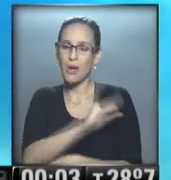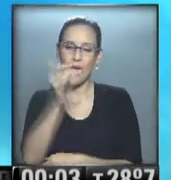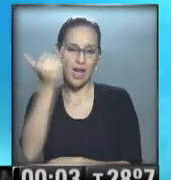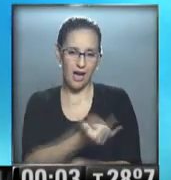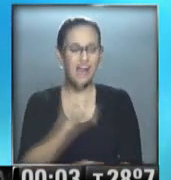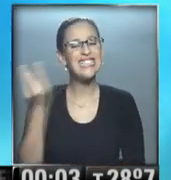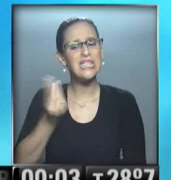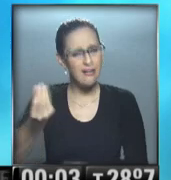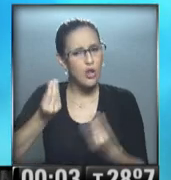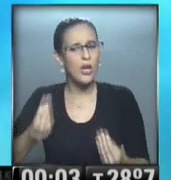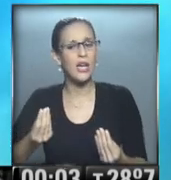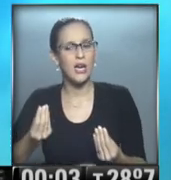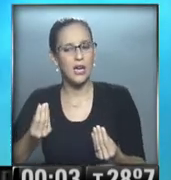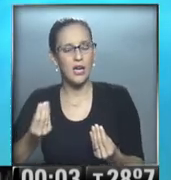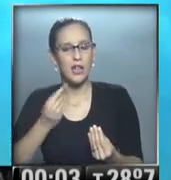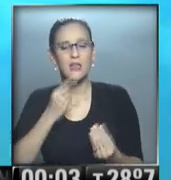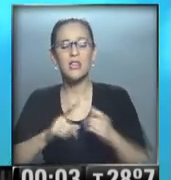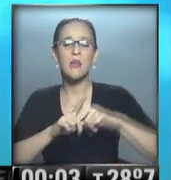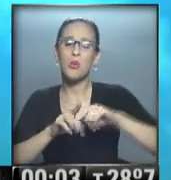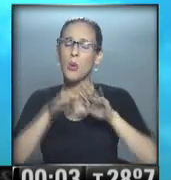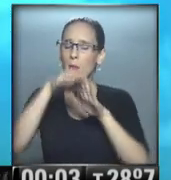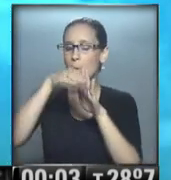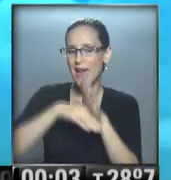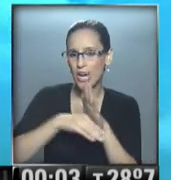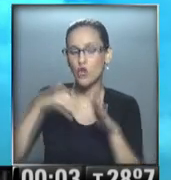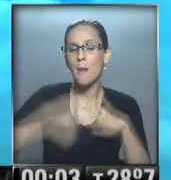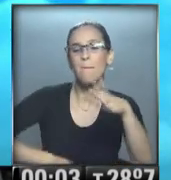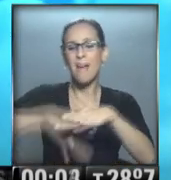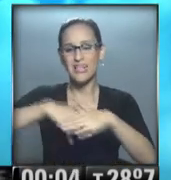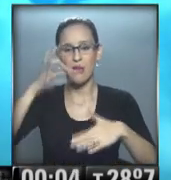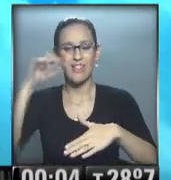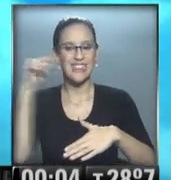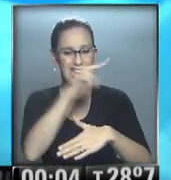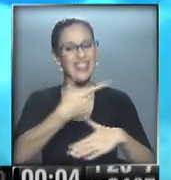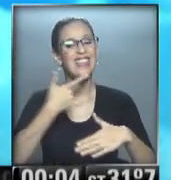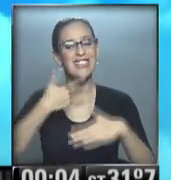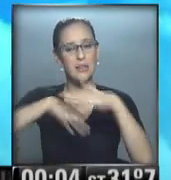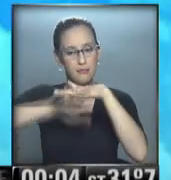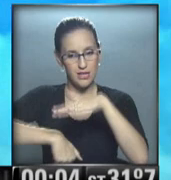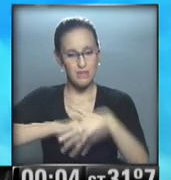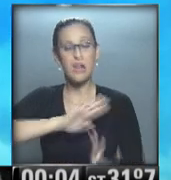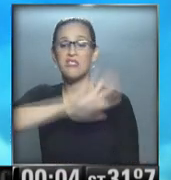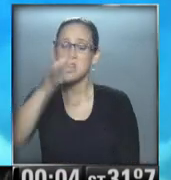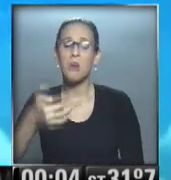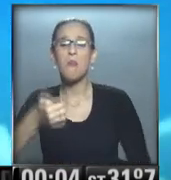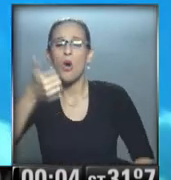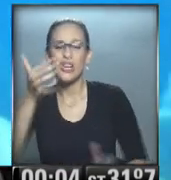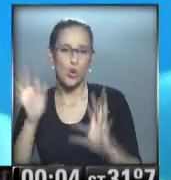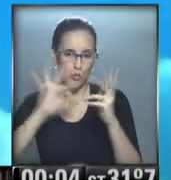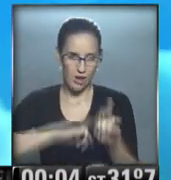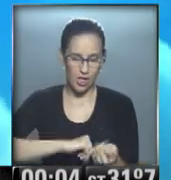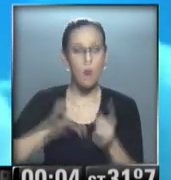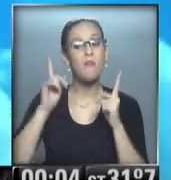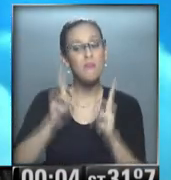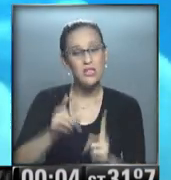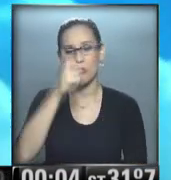ocurrir el día sábado? Va a descender un poco la temperatura, la máxima va a ser de 27, 17 de mínima, con cielo algo nublado. Y lo mismo ocurrirá